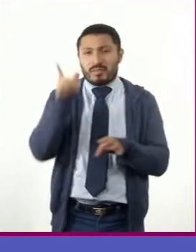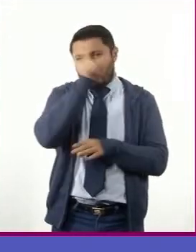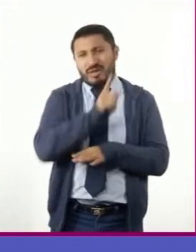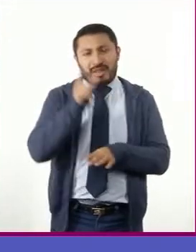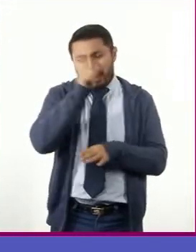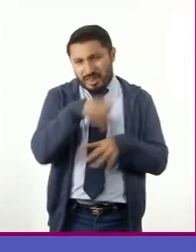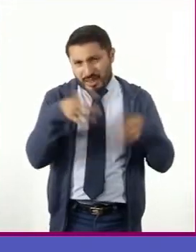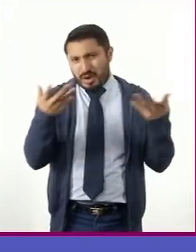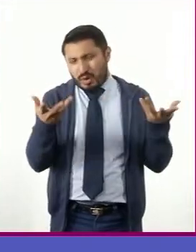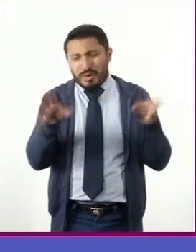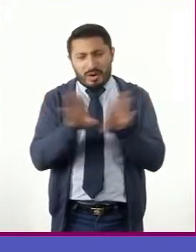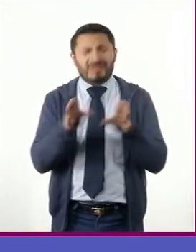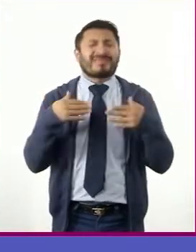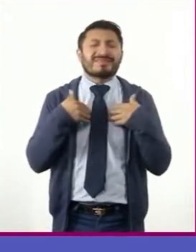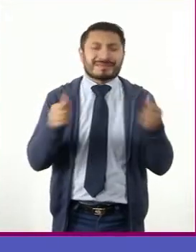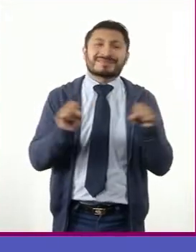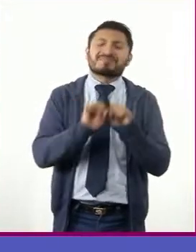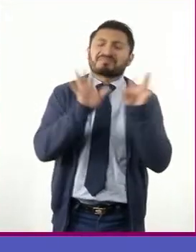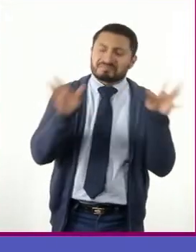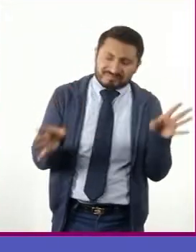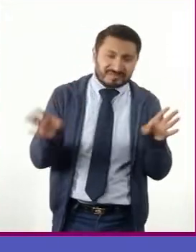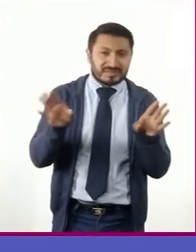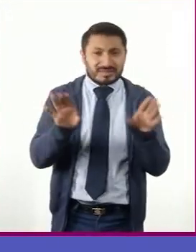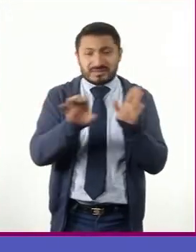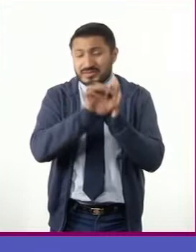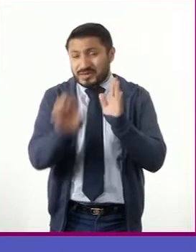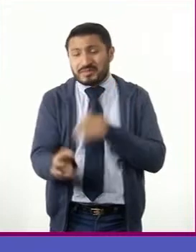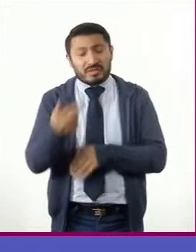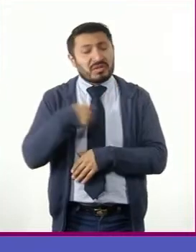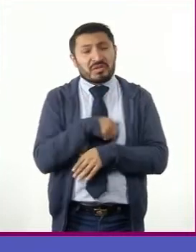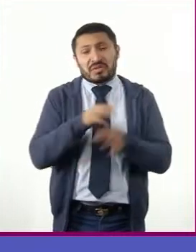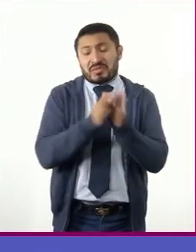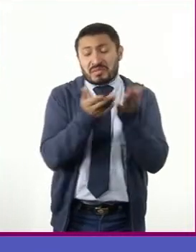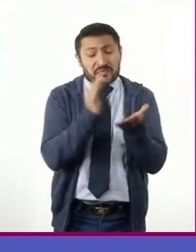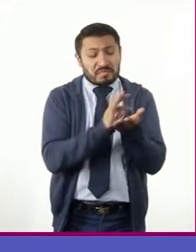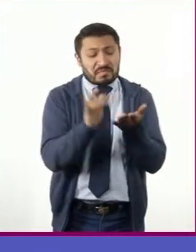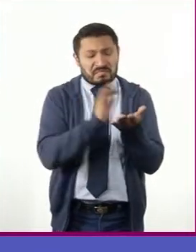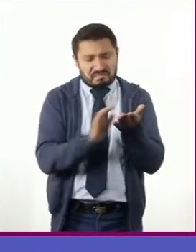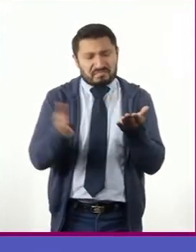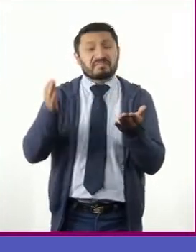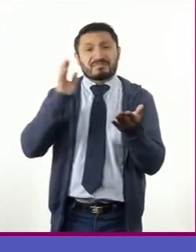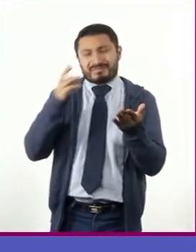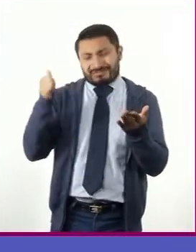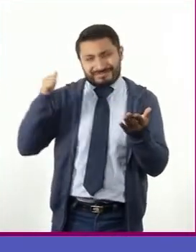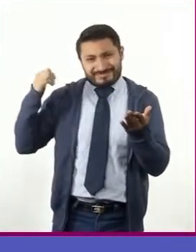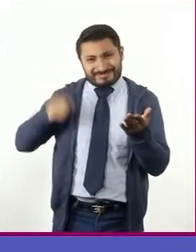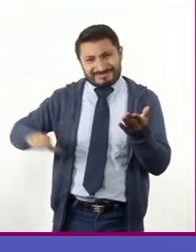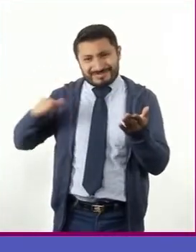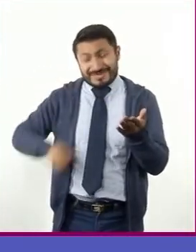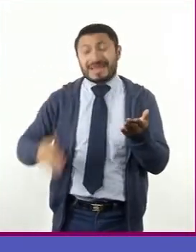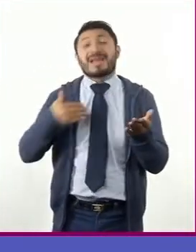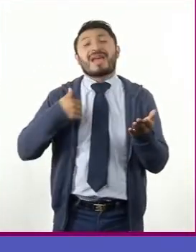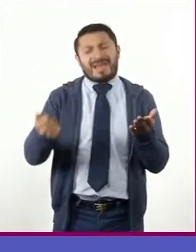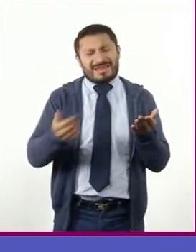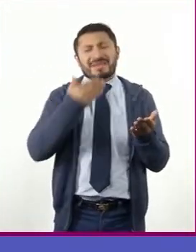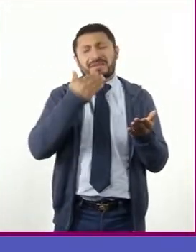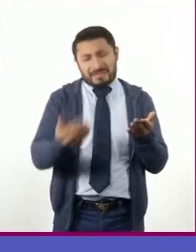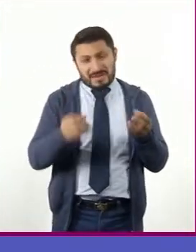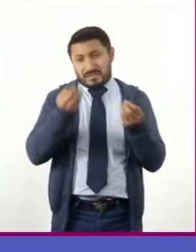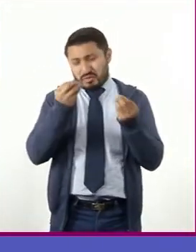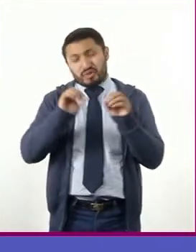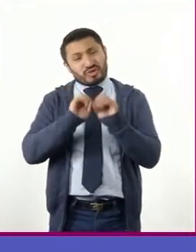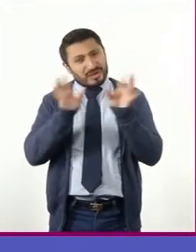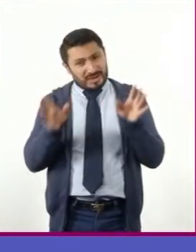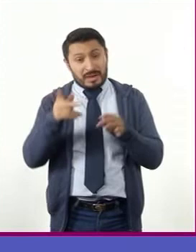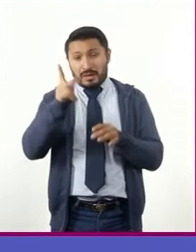bastante entendible, es decir, nosotros podemos leer un texto del Renacimiento y entender un porcentaje bastante alto. Lo